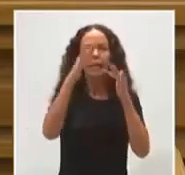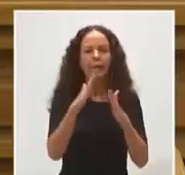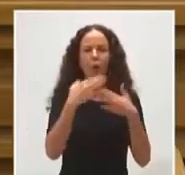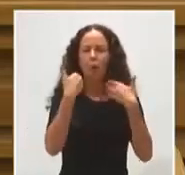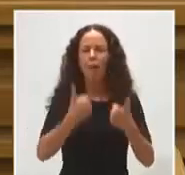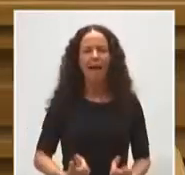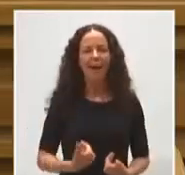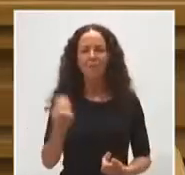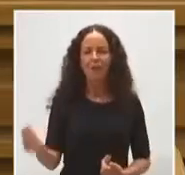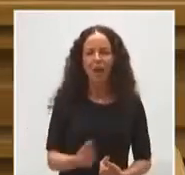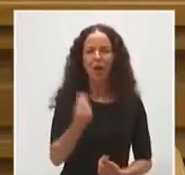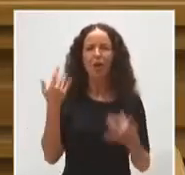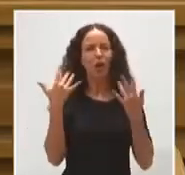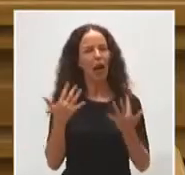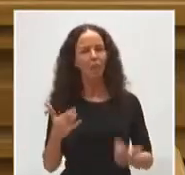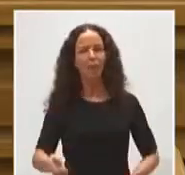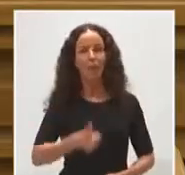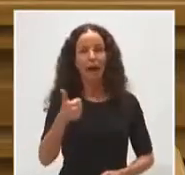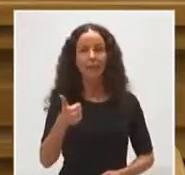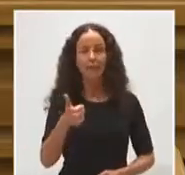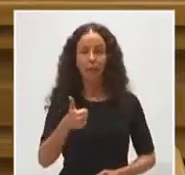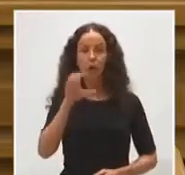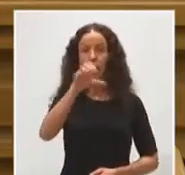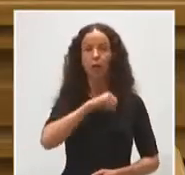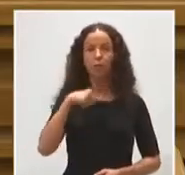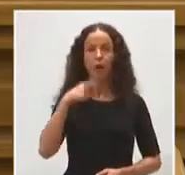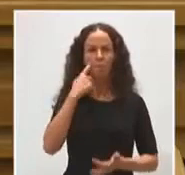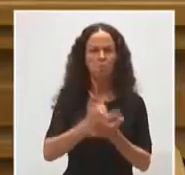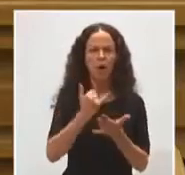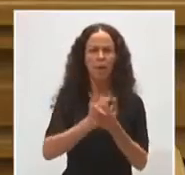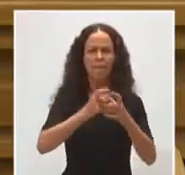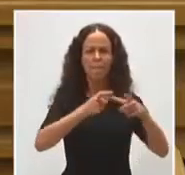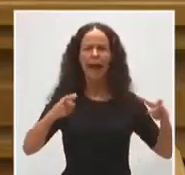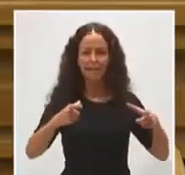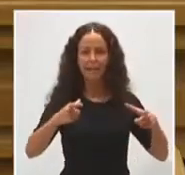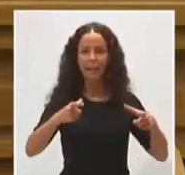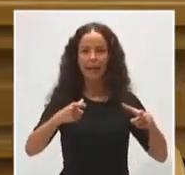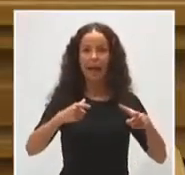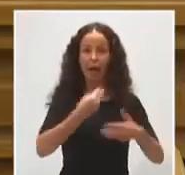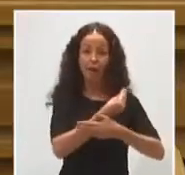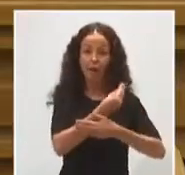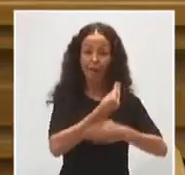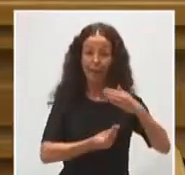mucho más ágil somos una de las comunidades autónomas con más pruebas a los recién nacidos